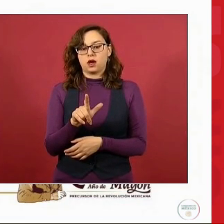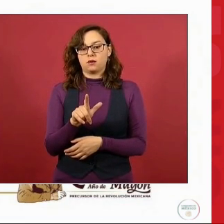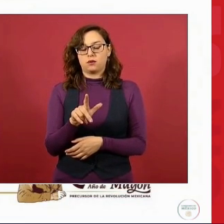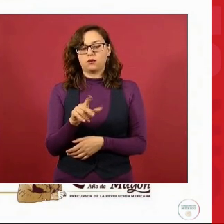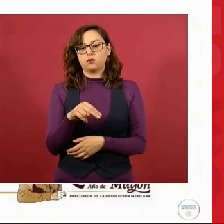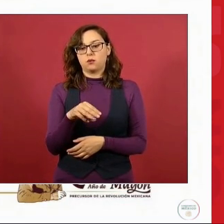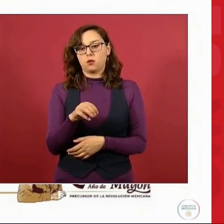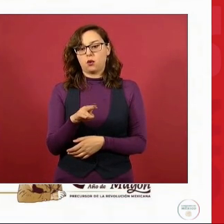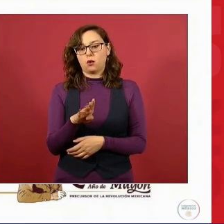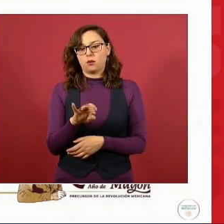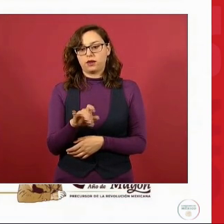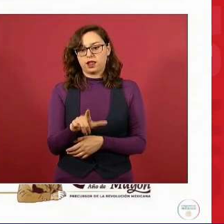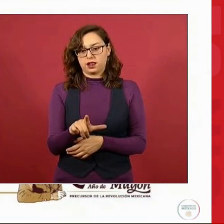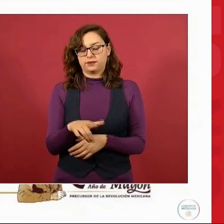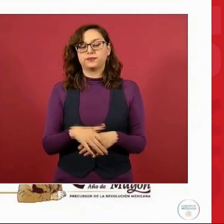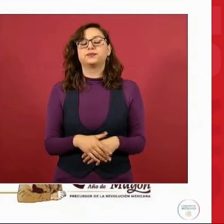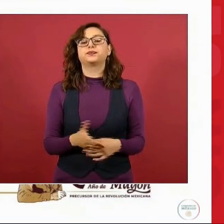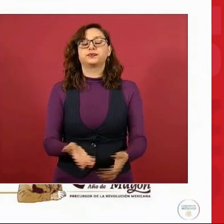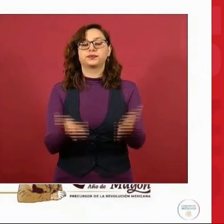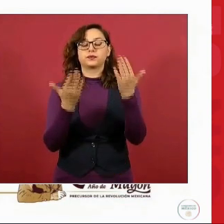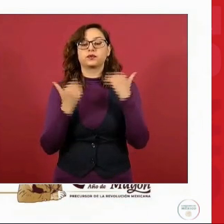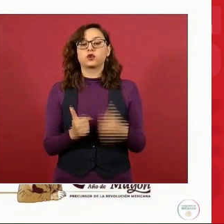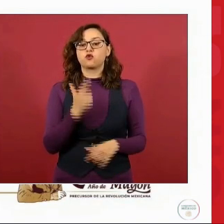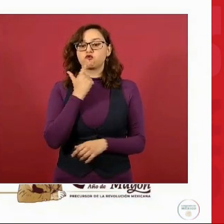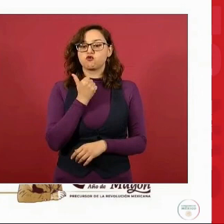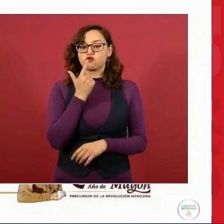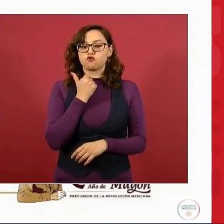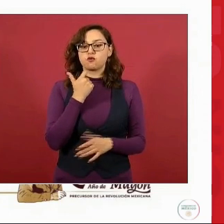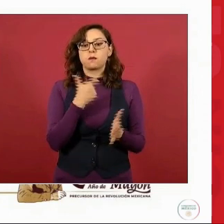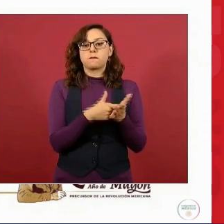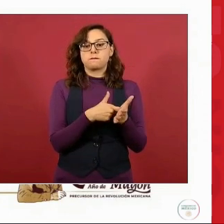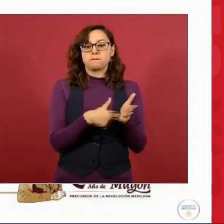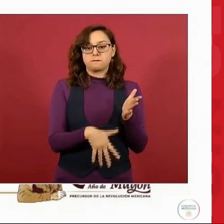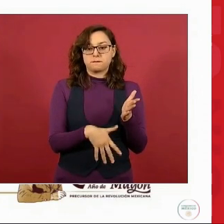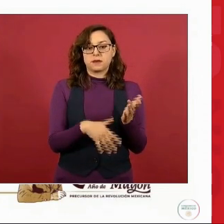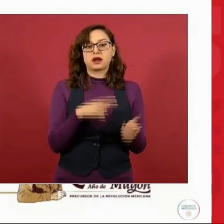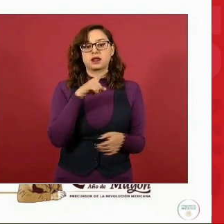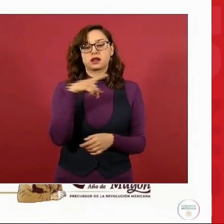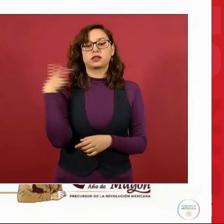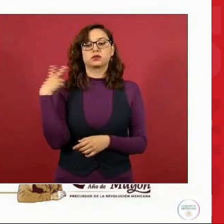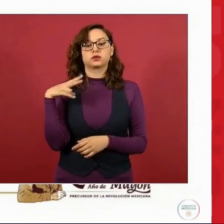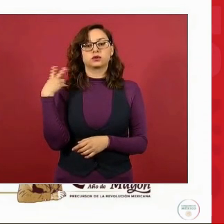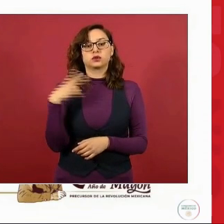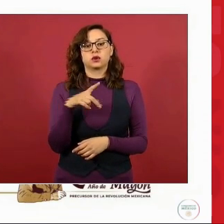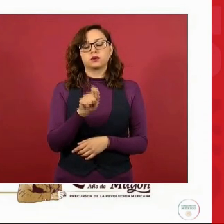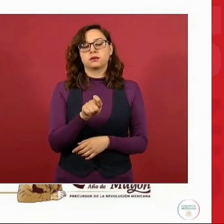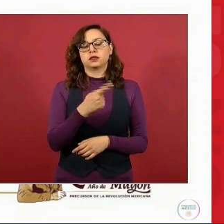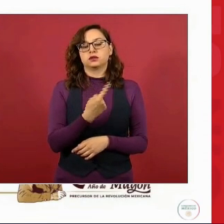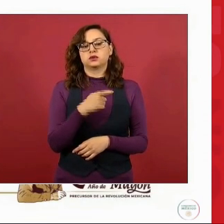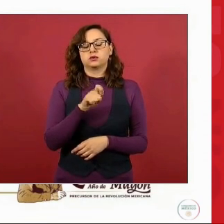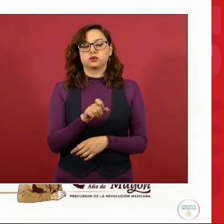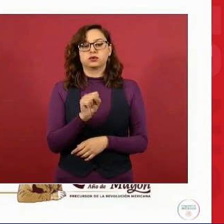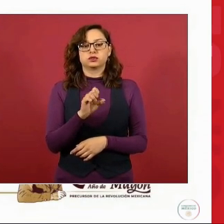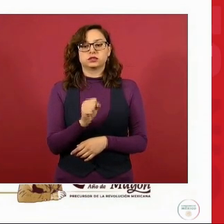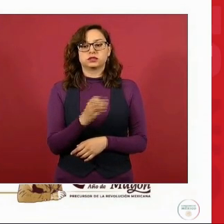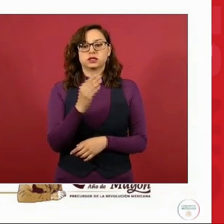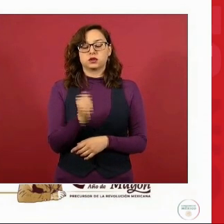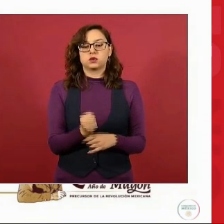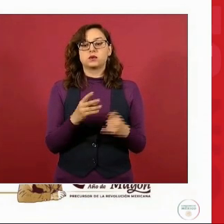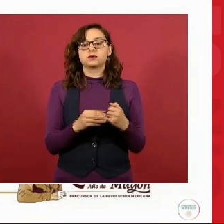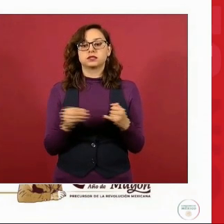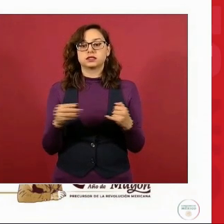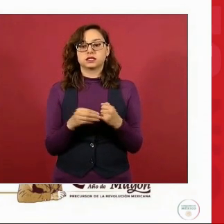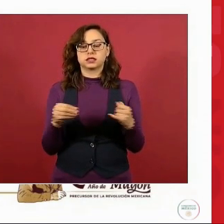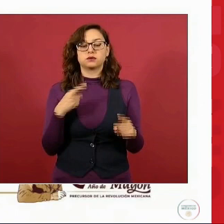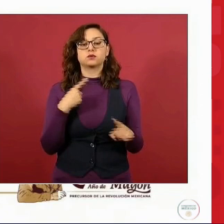más baratas, sin tomar en cuenta el margen de la premium, Servifácil en Coatzacoalcos, Veracruz, 21 pesos con 69